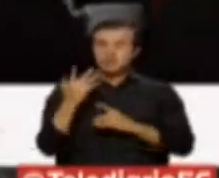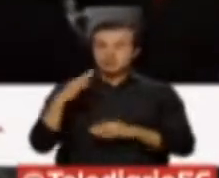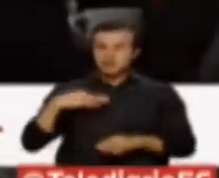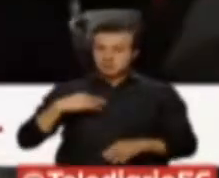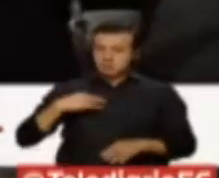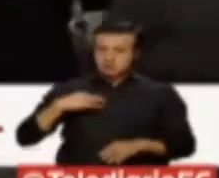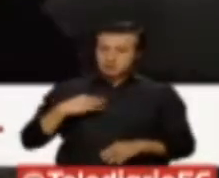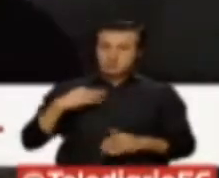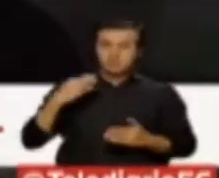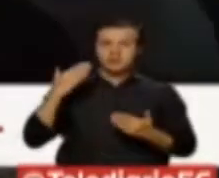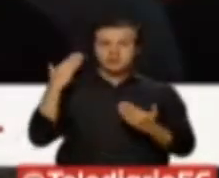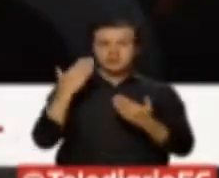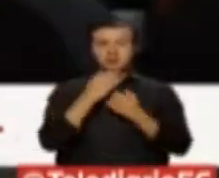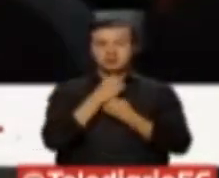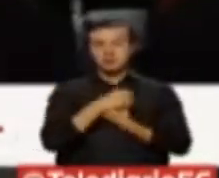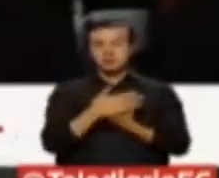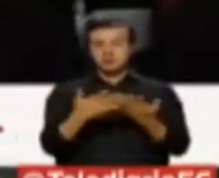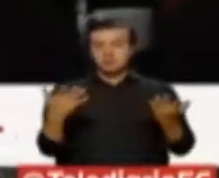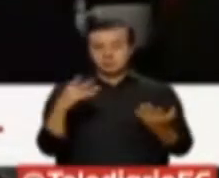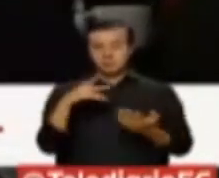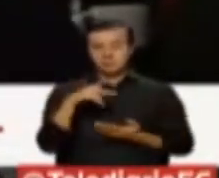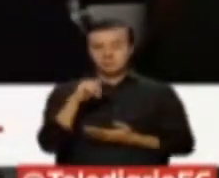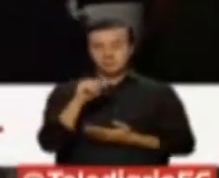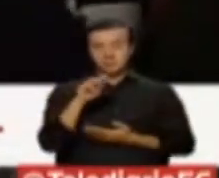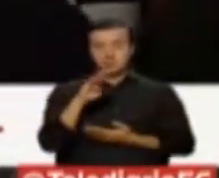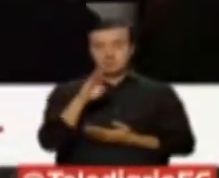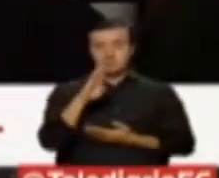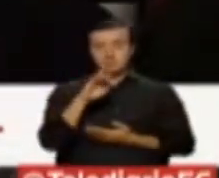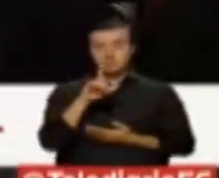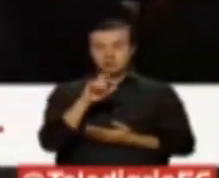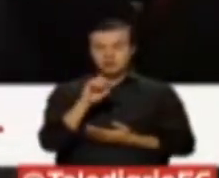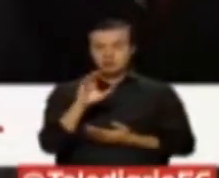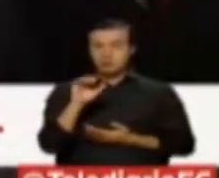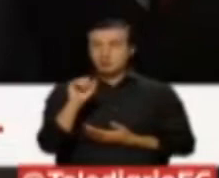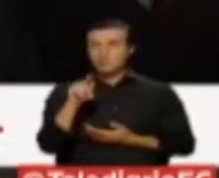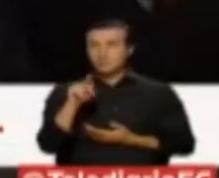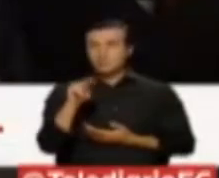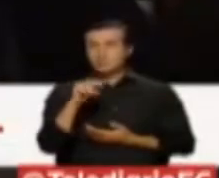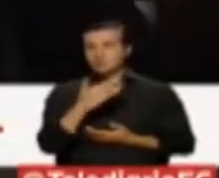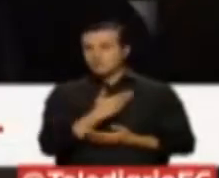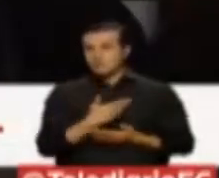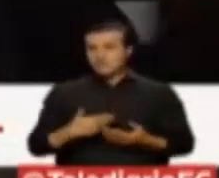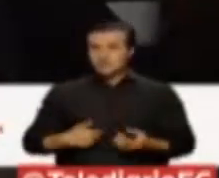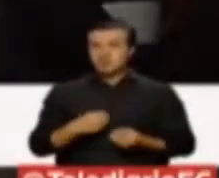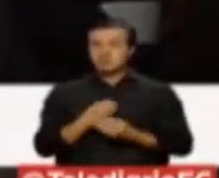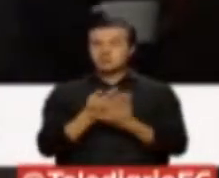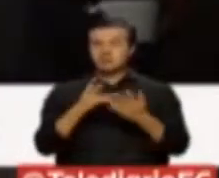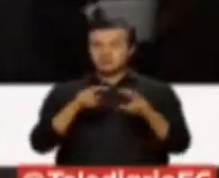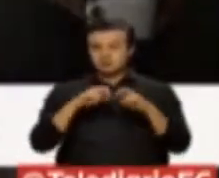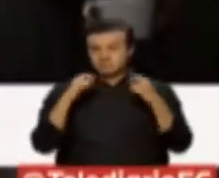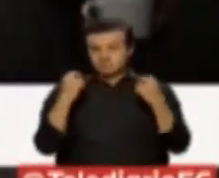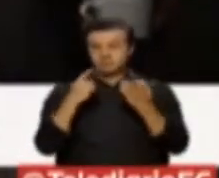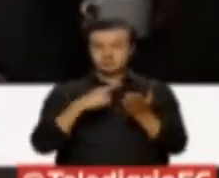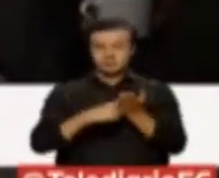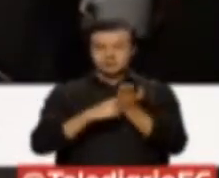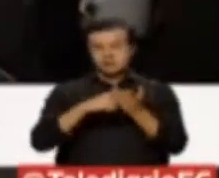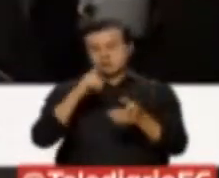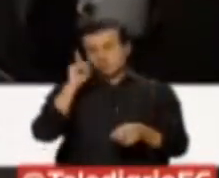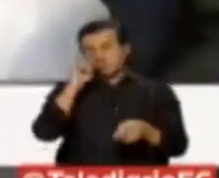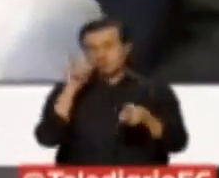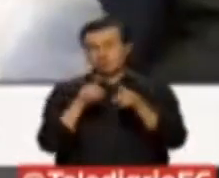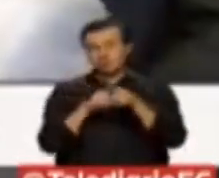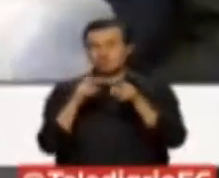voluntad política expresada por pablo campana a través del presidente tratar de sentarnos a negociar un acuerdo